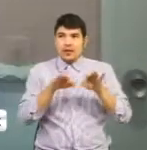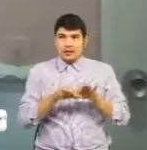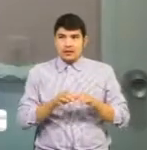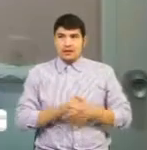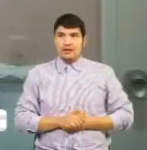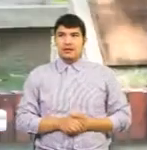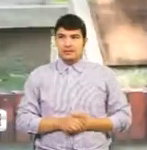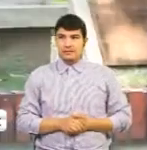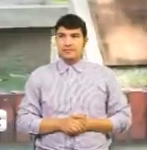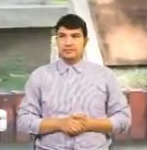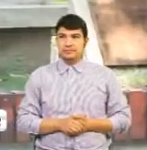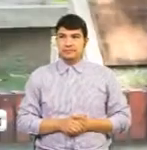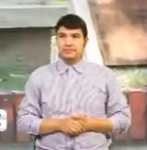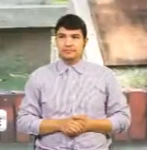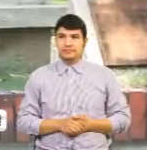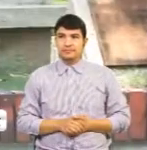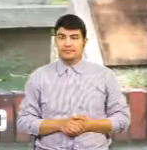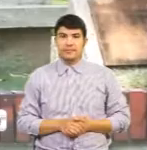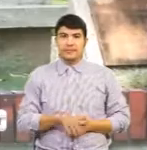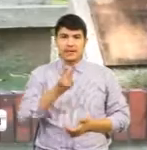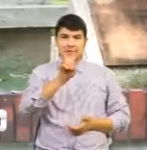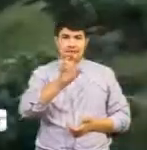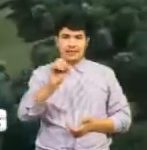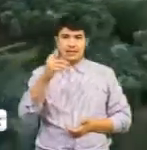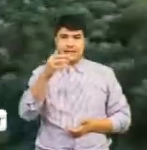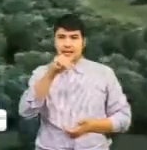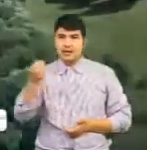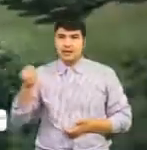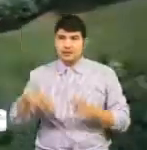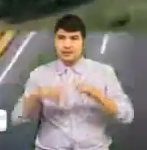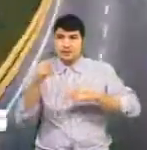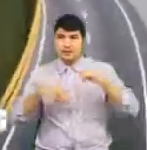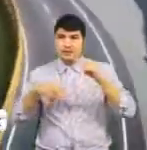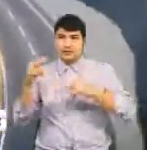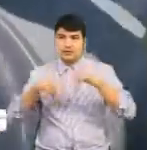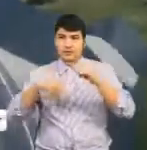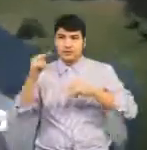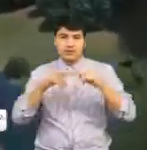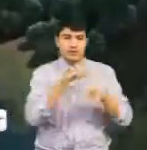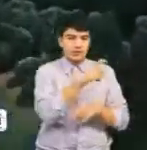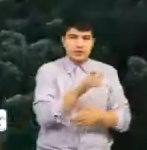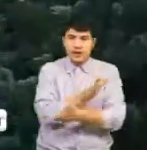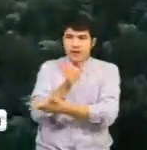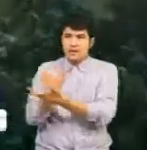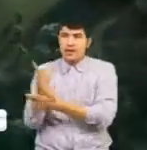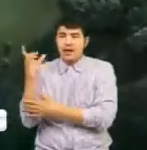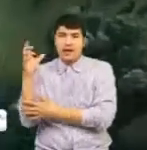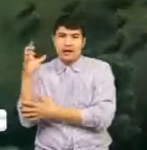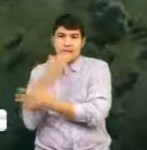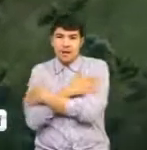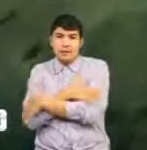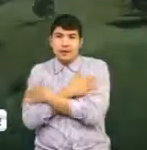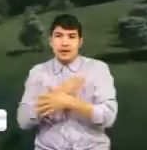del norte de santander de los casi 70 kilómetros que se van a intervenir en la vía cúcuta pamplona se dice que por lo menos 60